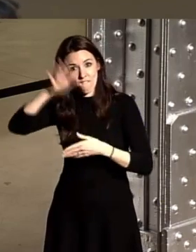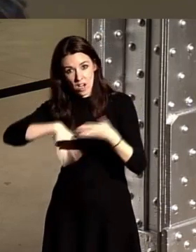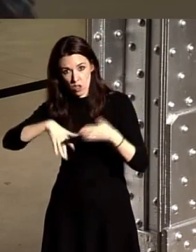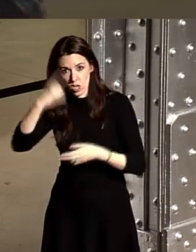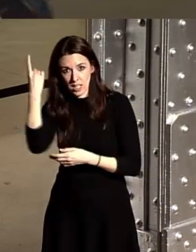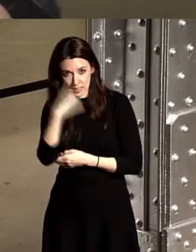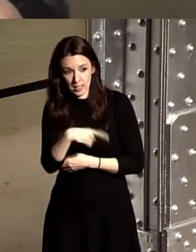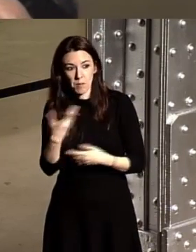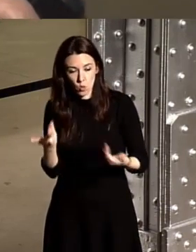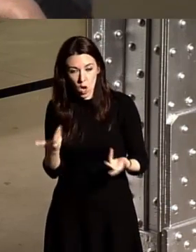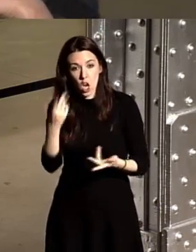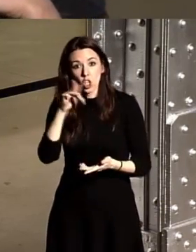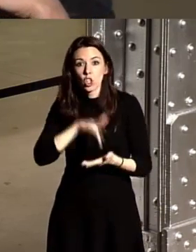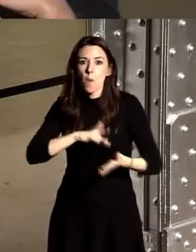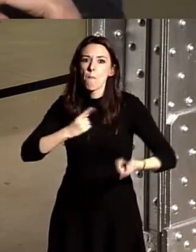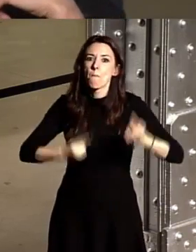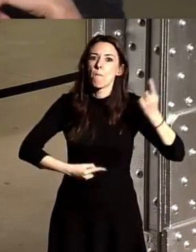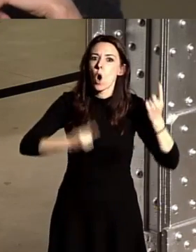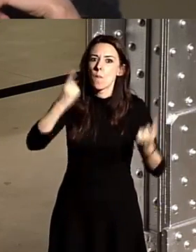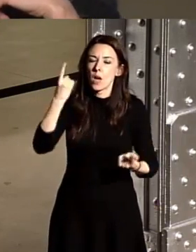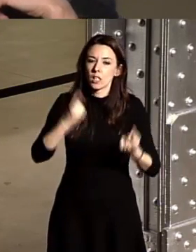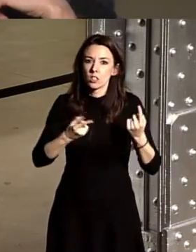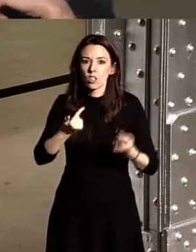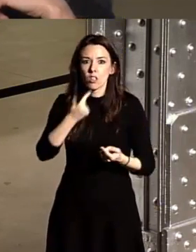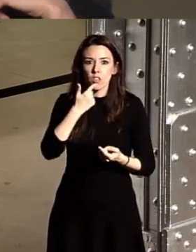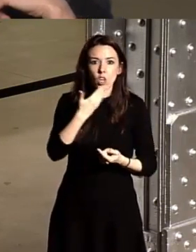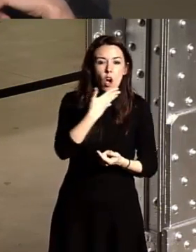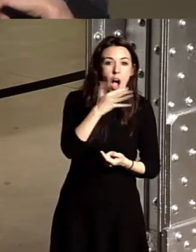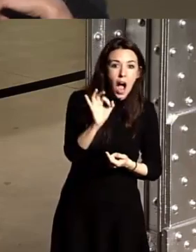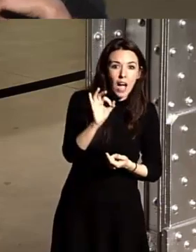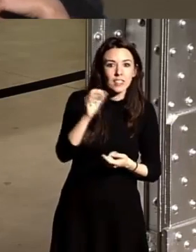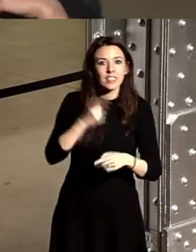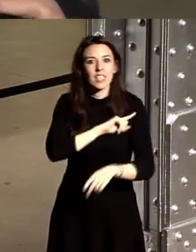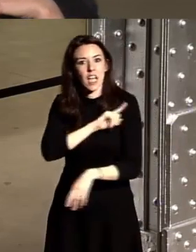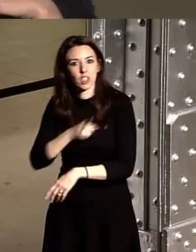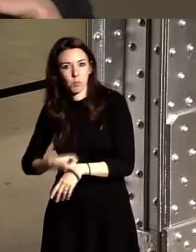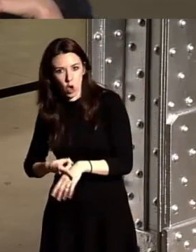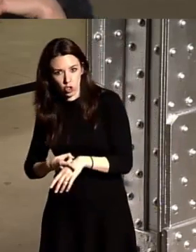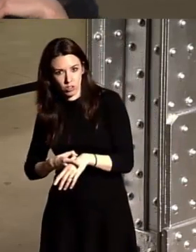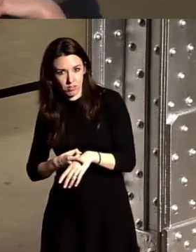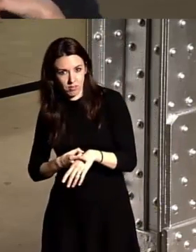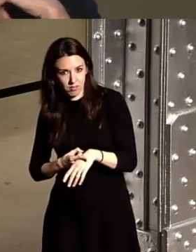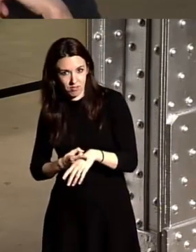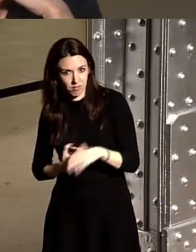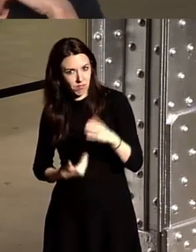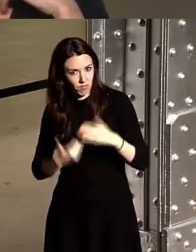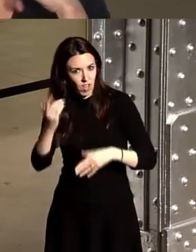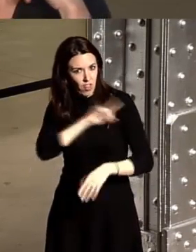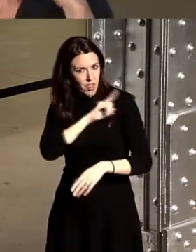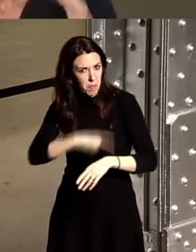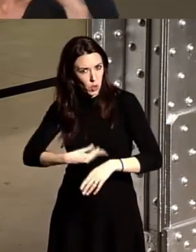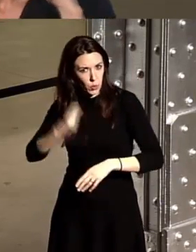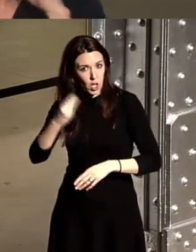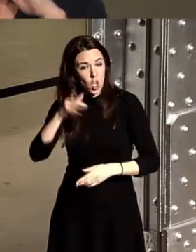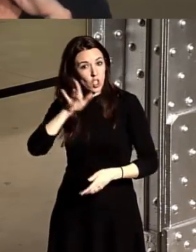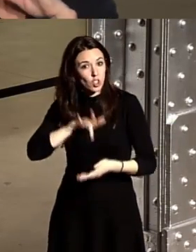cuáles son, que en algún momento sí, me refiero a l'As y al Sport, que son dos periódicos deportivos muy malos, que